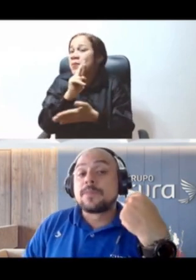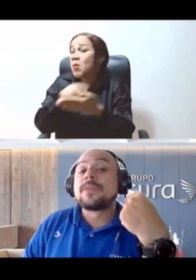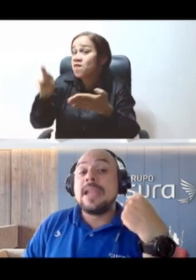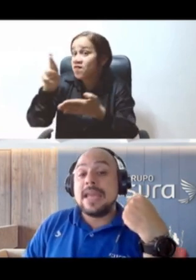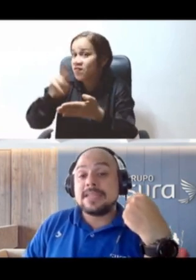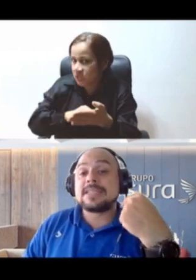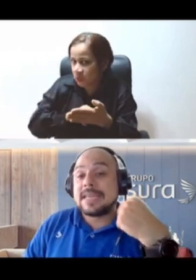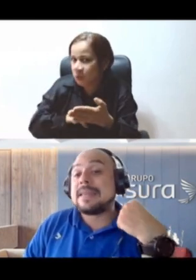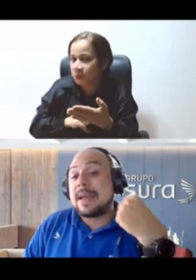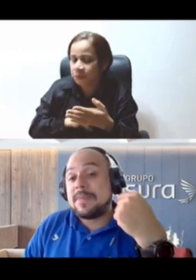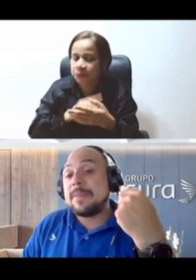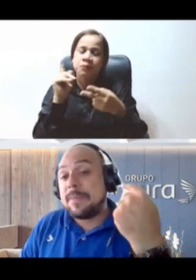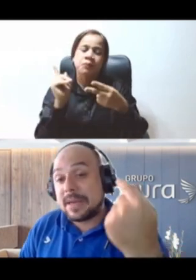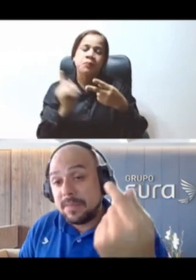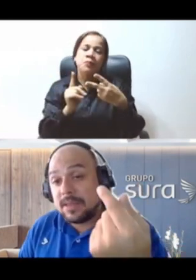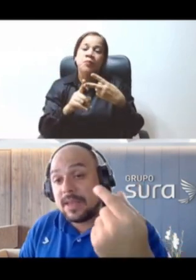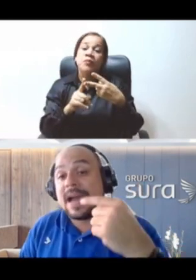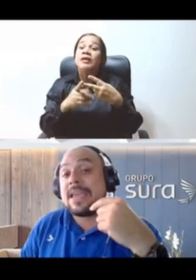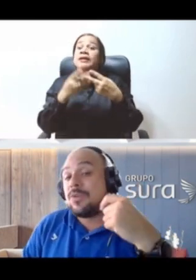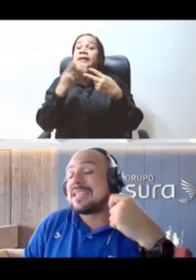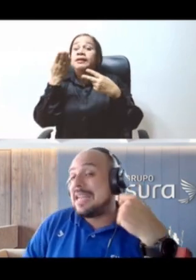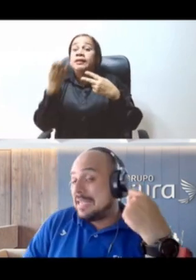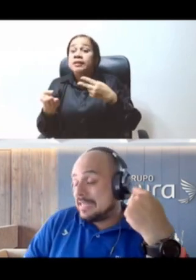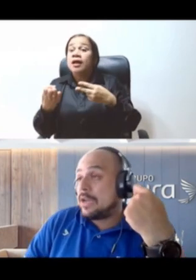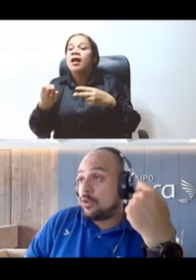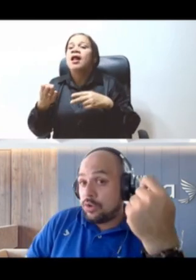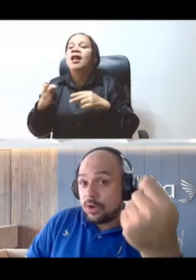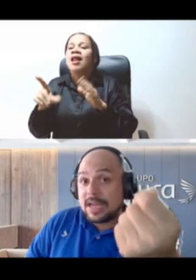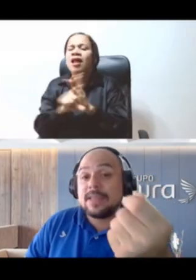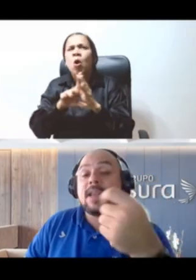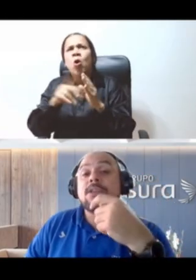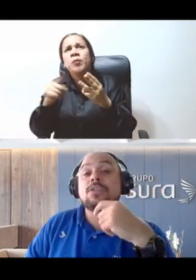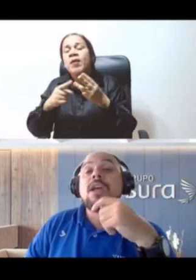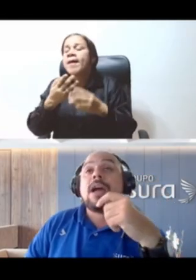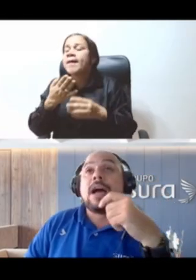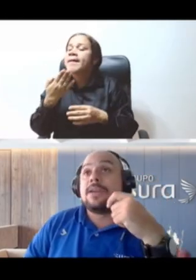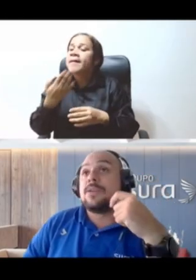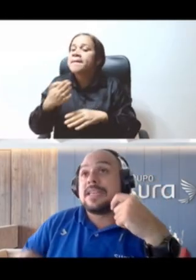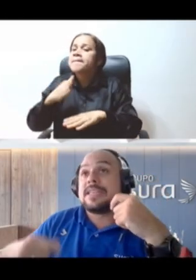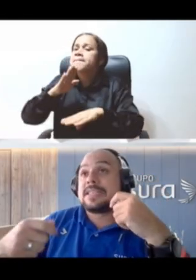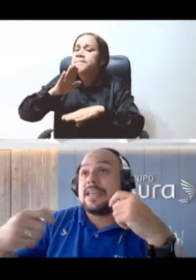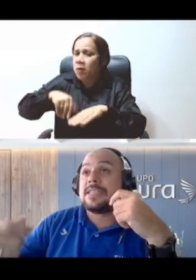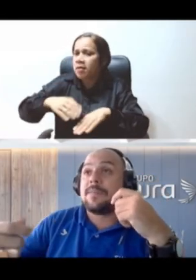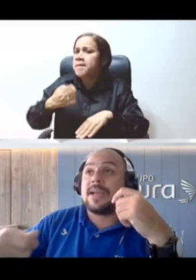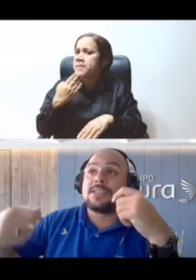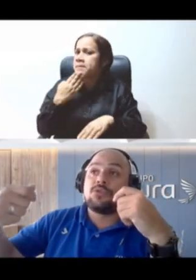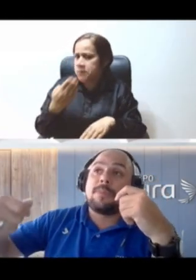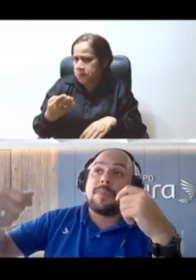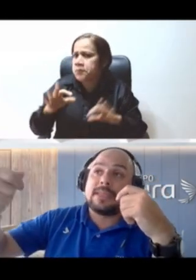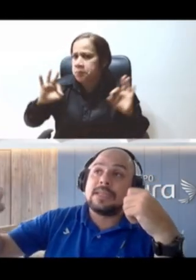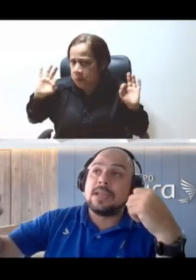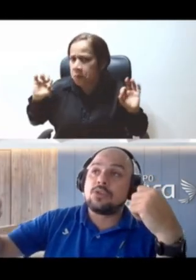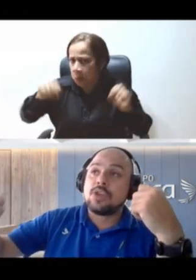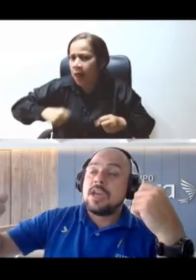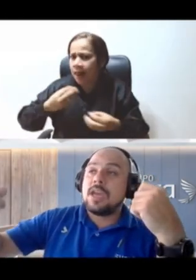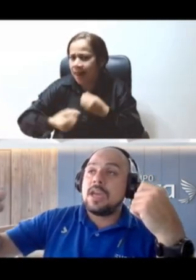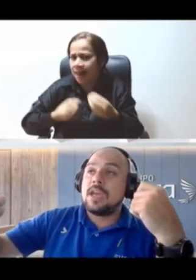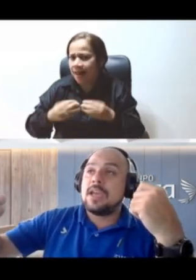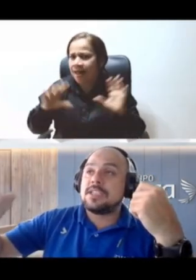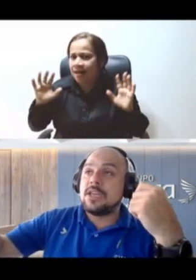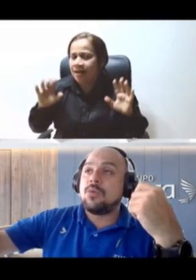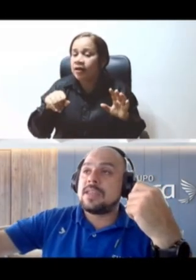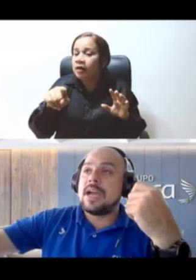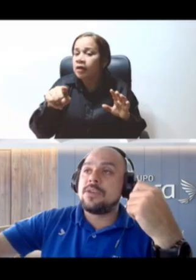también tenemos leyes que también permite, hay unas leyes que otorgan derechos, hay unas leyes que dicen, venga, es que usted a partir de